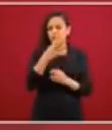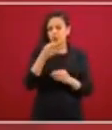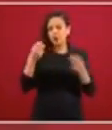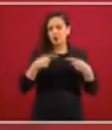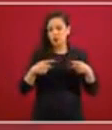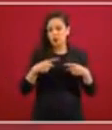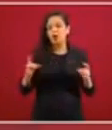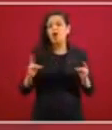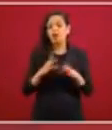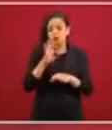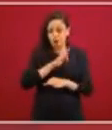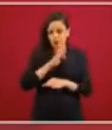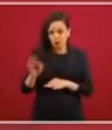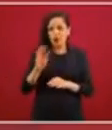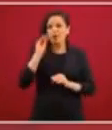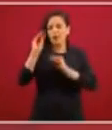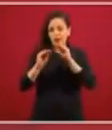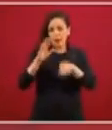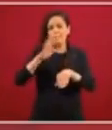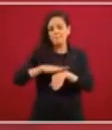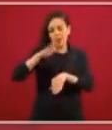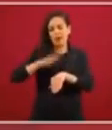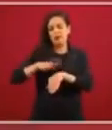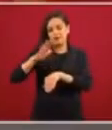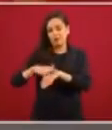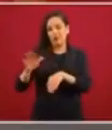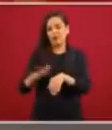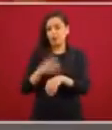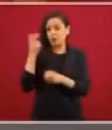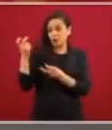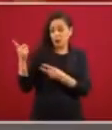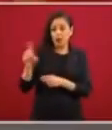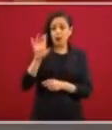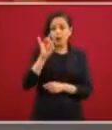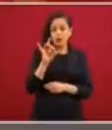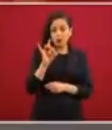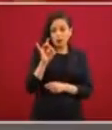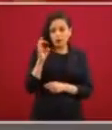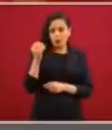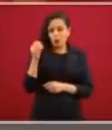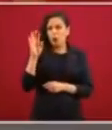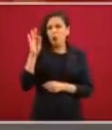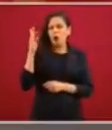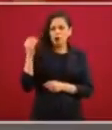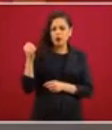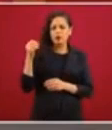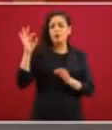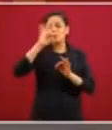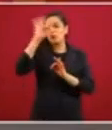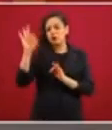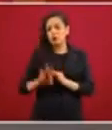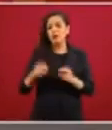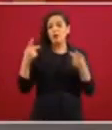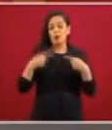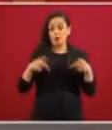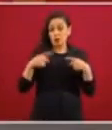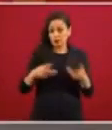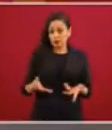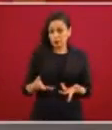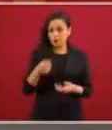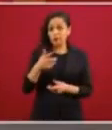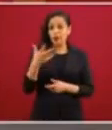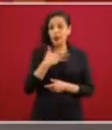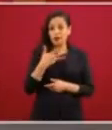más, estos representan el 39-40% de los casos y hemos asumido que desarrollan